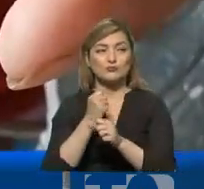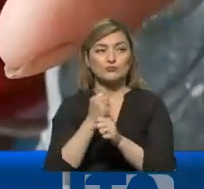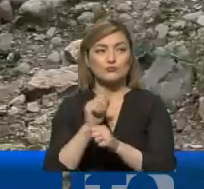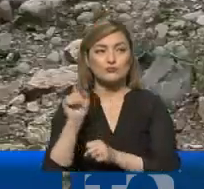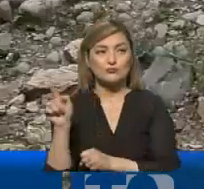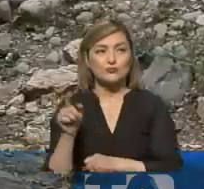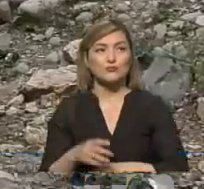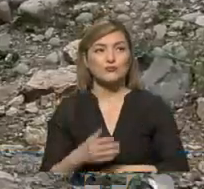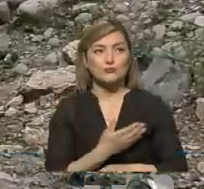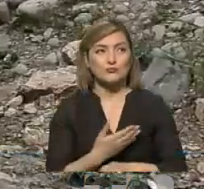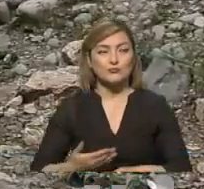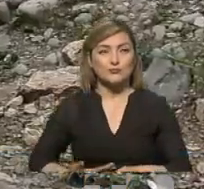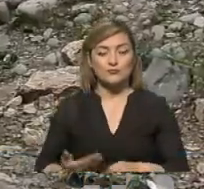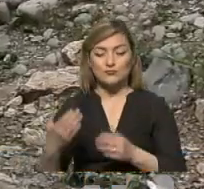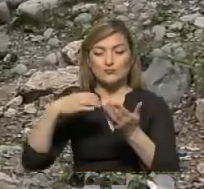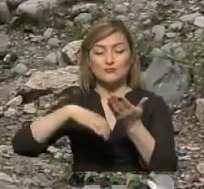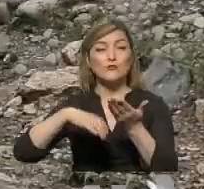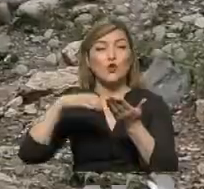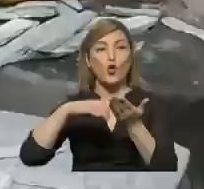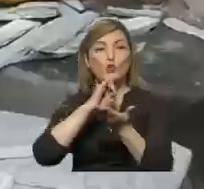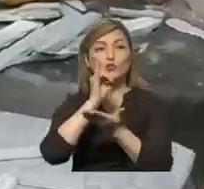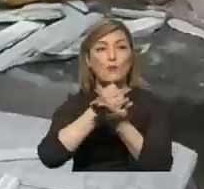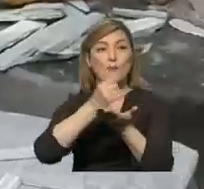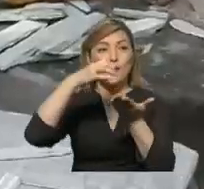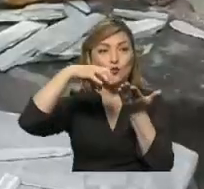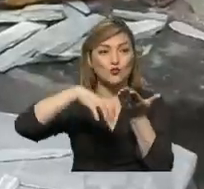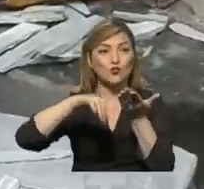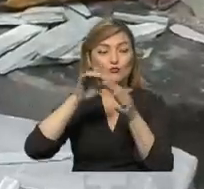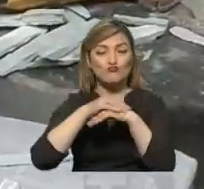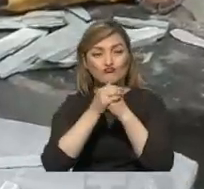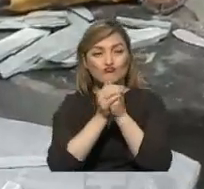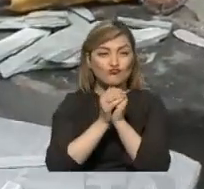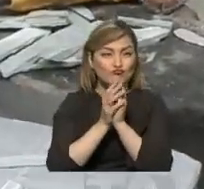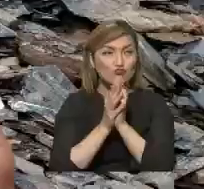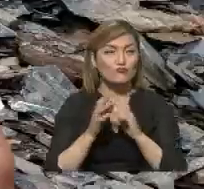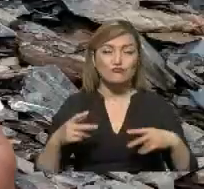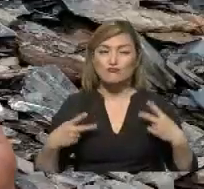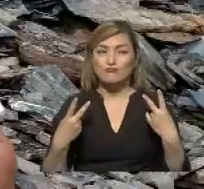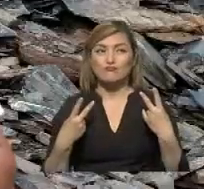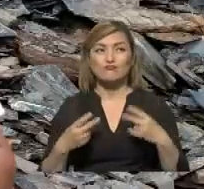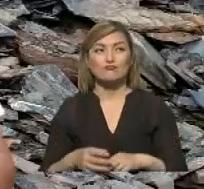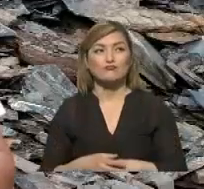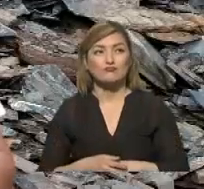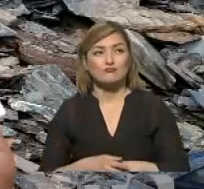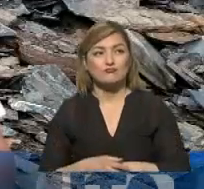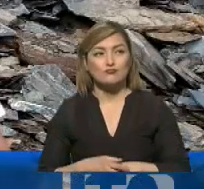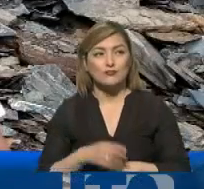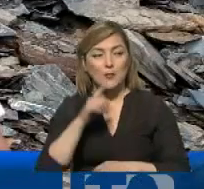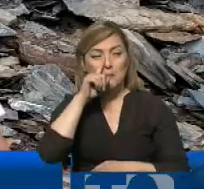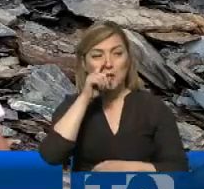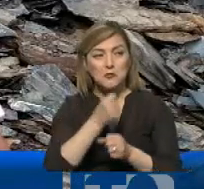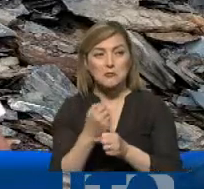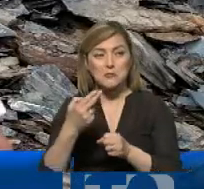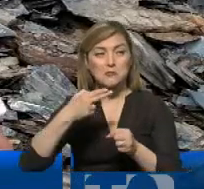según explica el presidente del GAD parroquial en esta localidad oriental, es aprovechada por quienes viven allí. Estamos fomentando empleo en nuestra